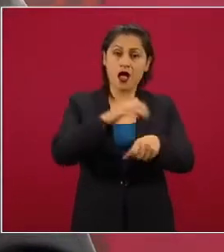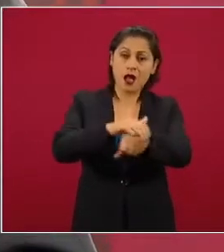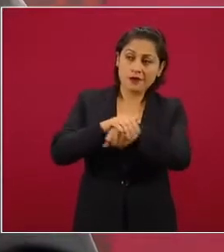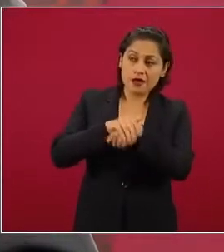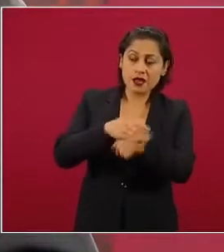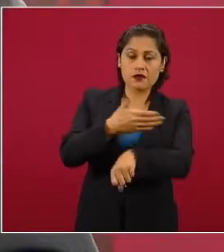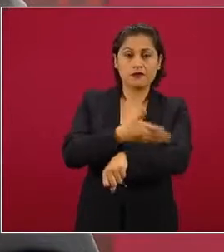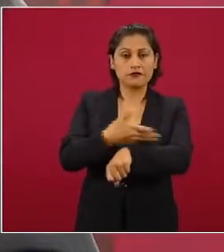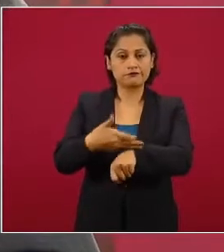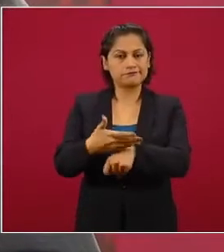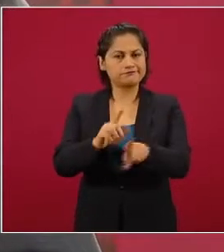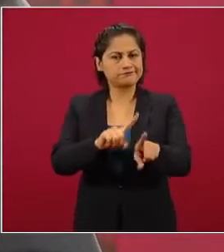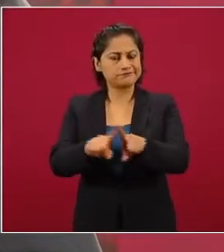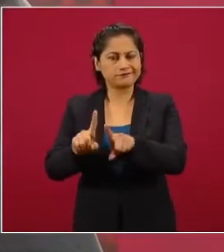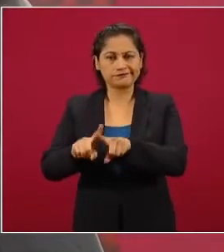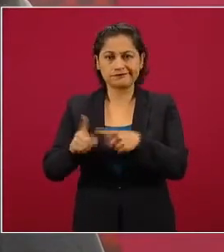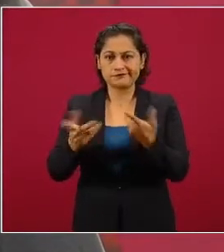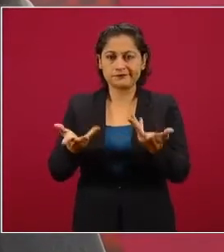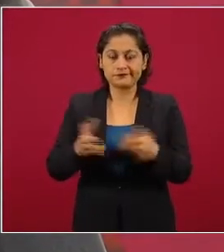Ahora